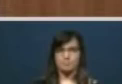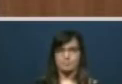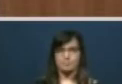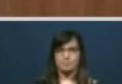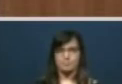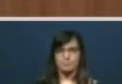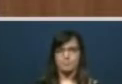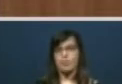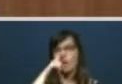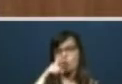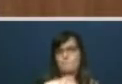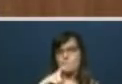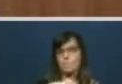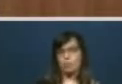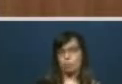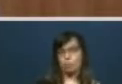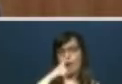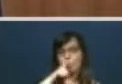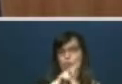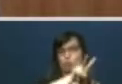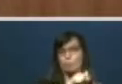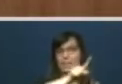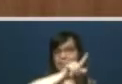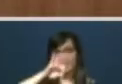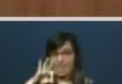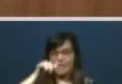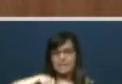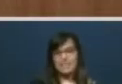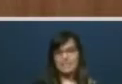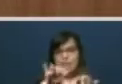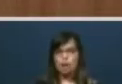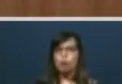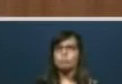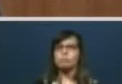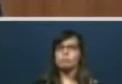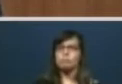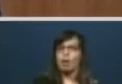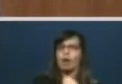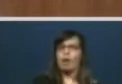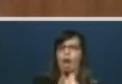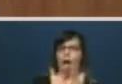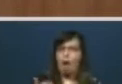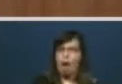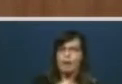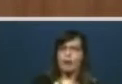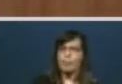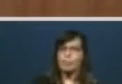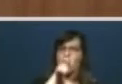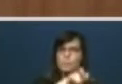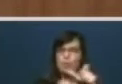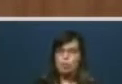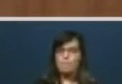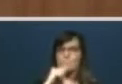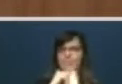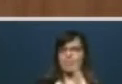en mayo de 2010 castilla se dotaba de una agenda para la población que incorporaba medidas de apoyo a los jóvenes